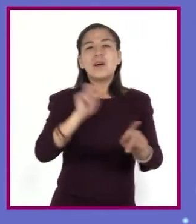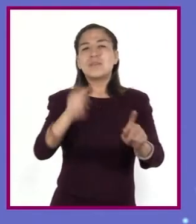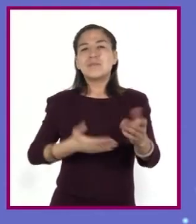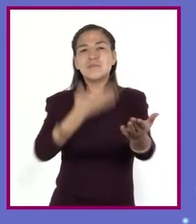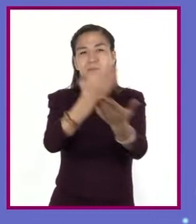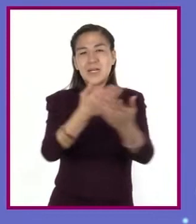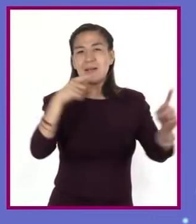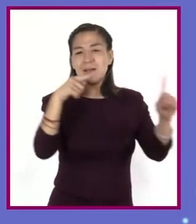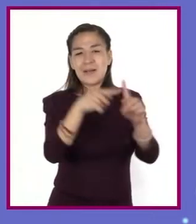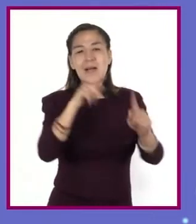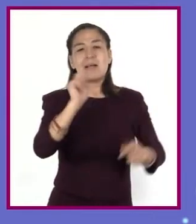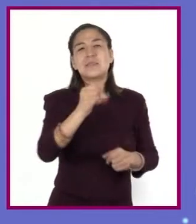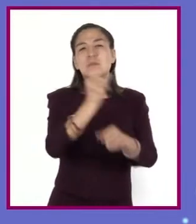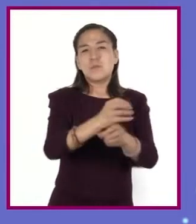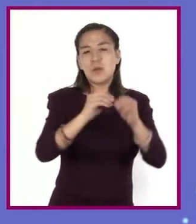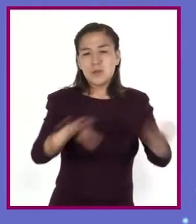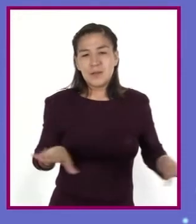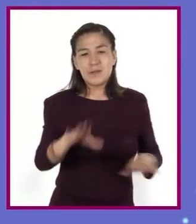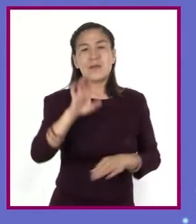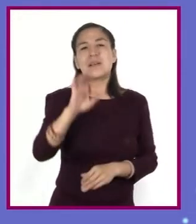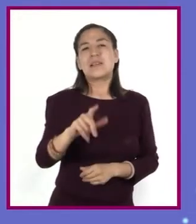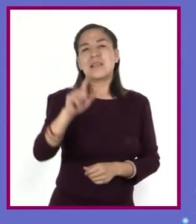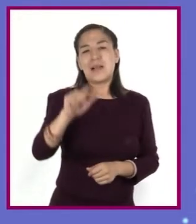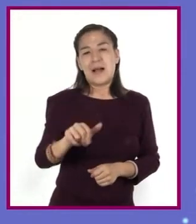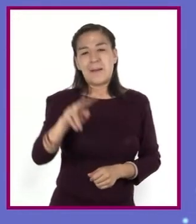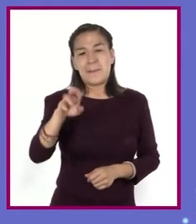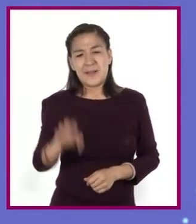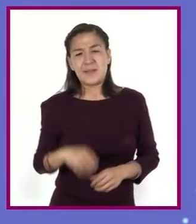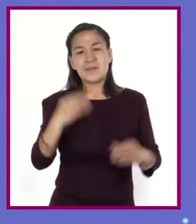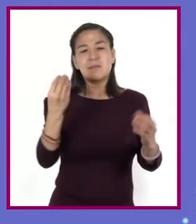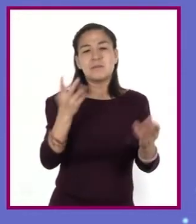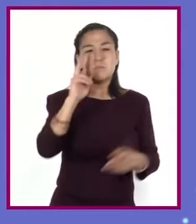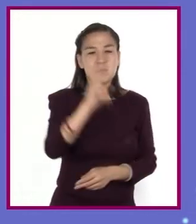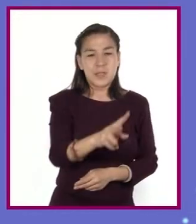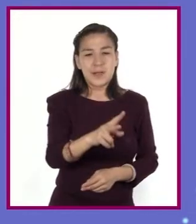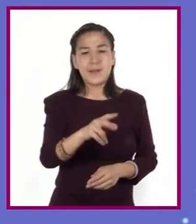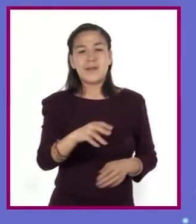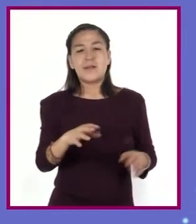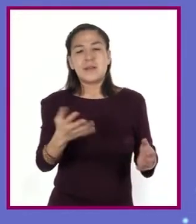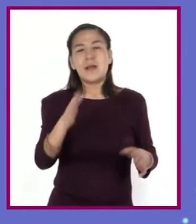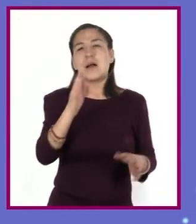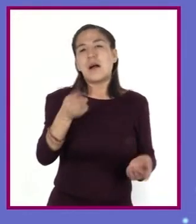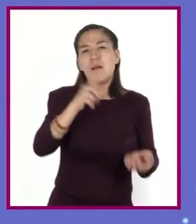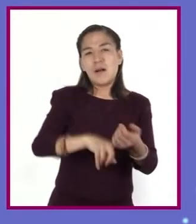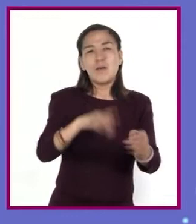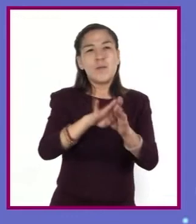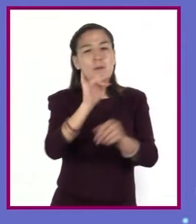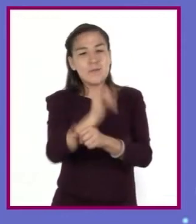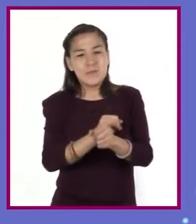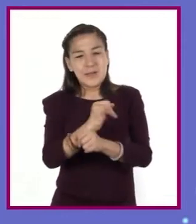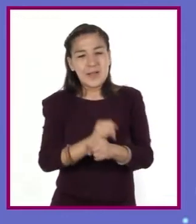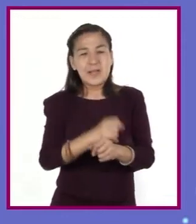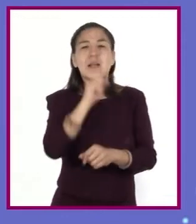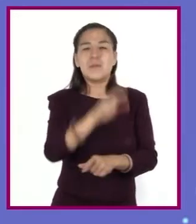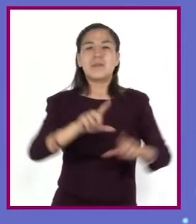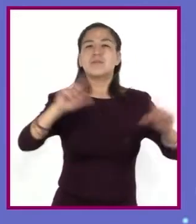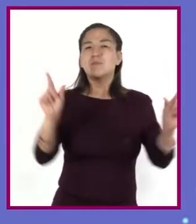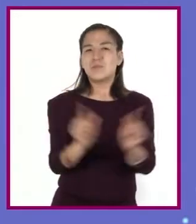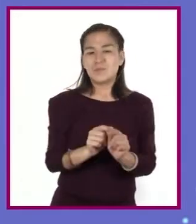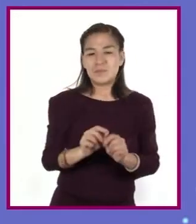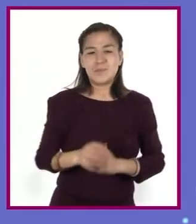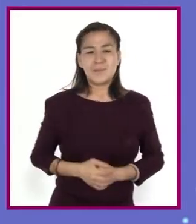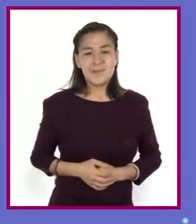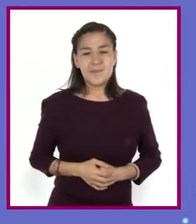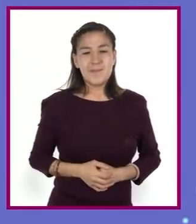hechos clave, datos, observaciones, metodologías, hallazgos y conclusiones. Deben